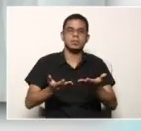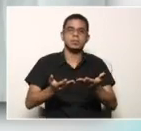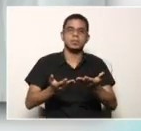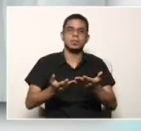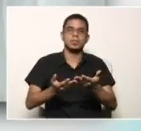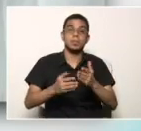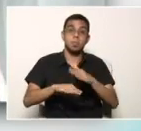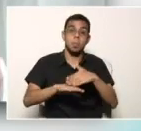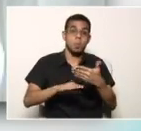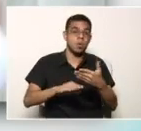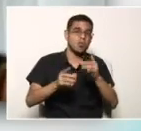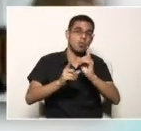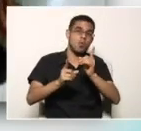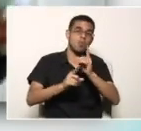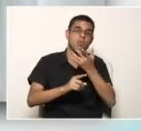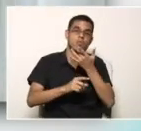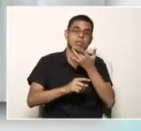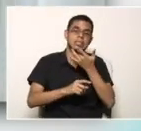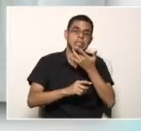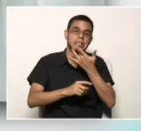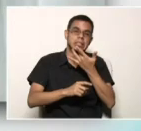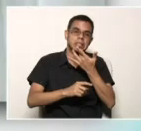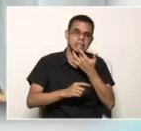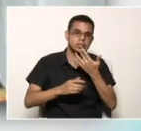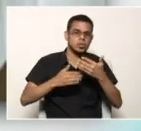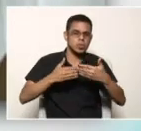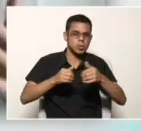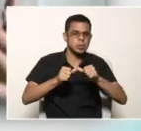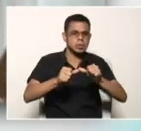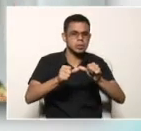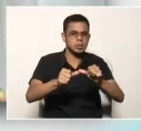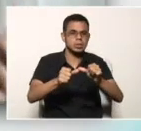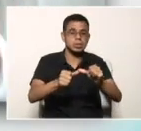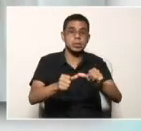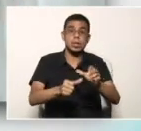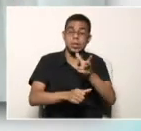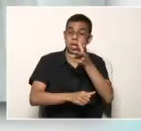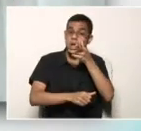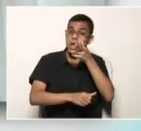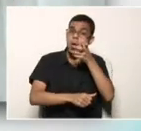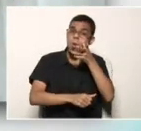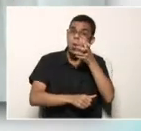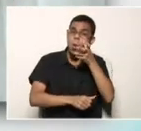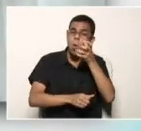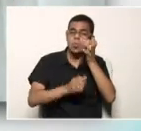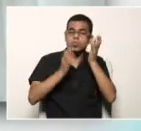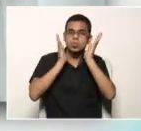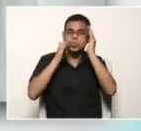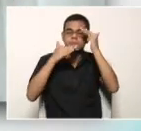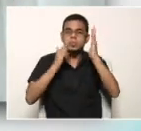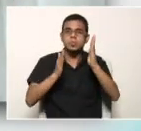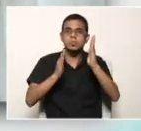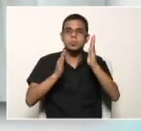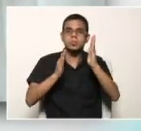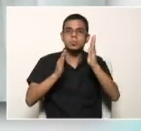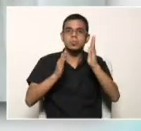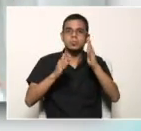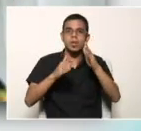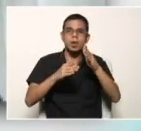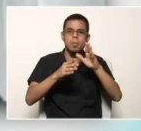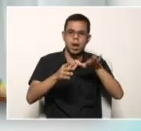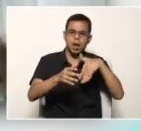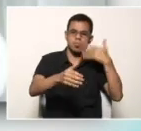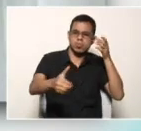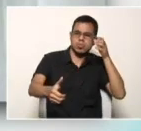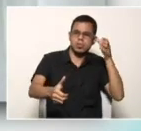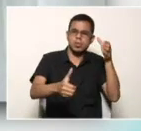no fue fácil llevarla adelante. Escuchen bien lo que les digo. Para el logro del triunfo